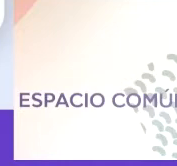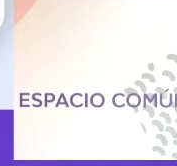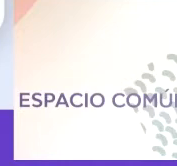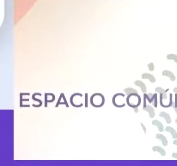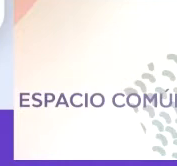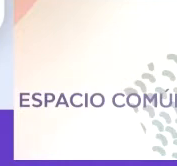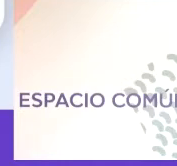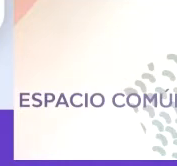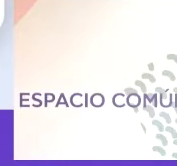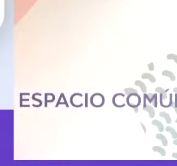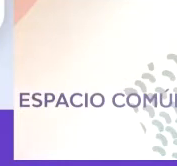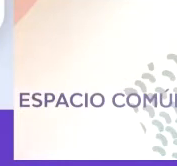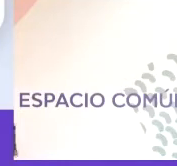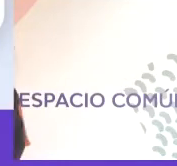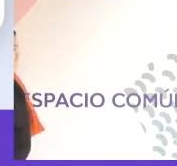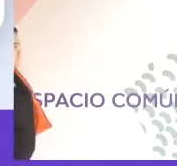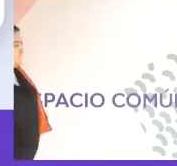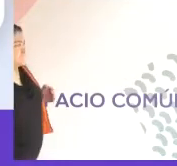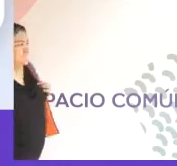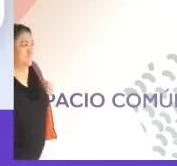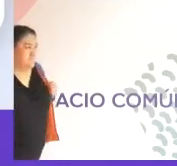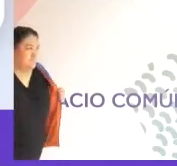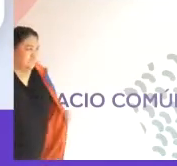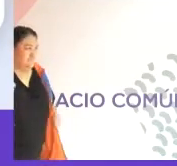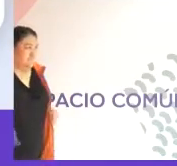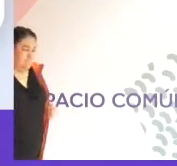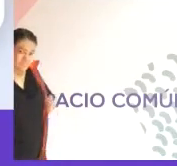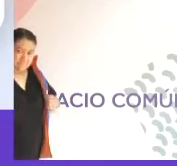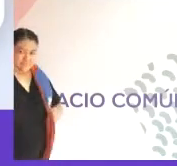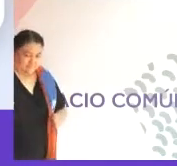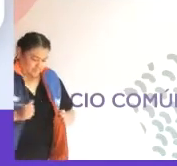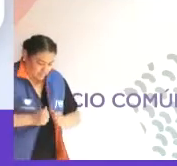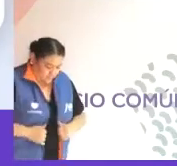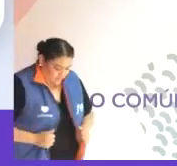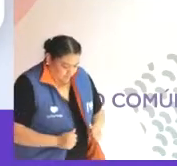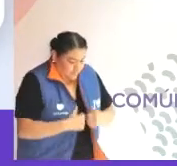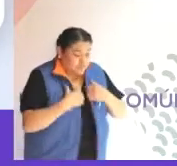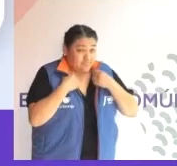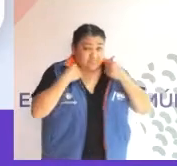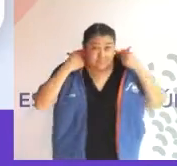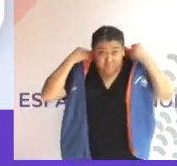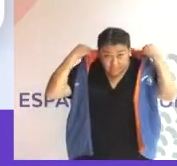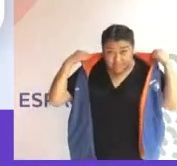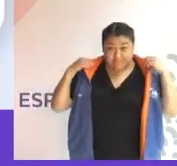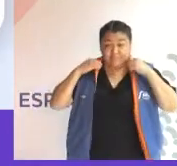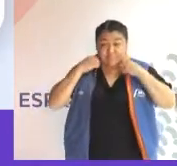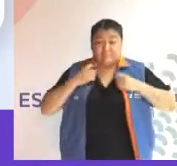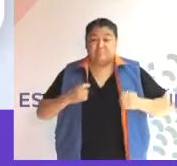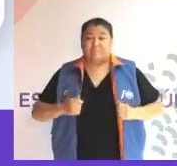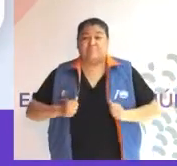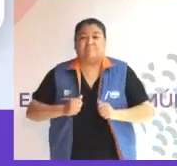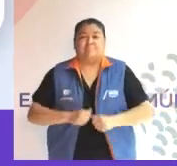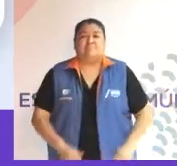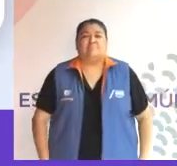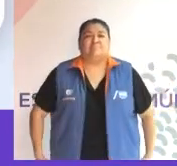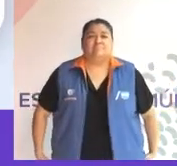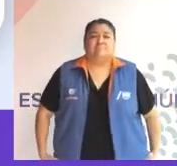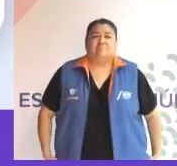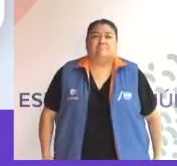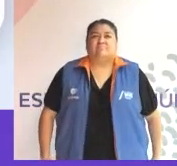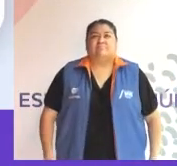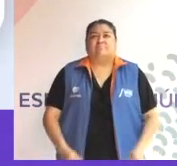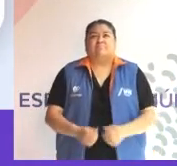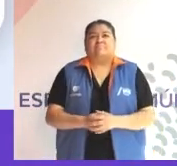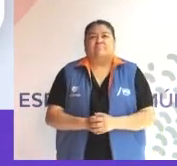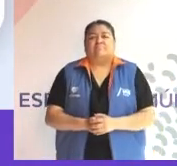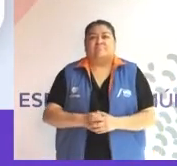que brincar 1000 cosas para que te puedan dar ese dinero. O sea, estamos súper fiscalizados. Y eso me parece correcto. Me parece que nos fiscalicen y